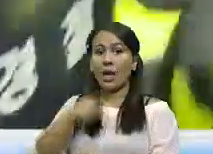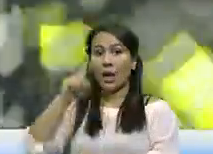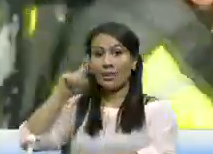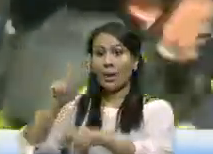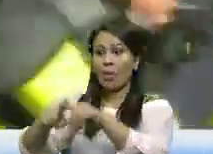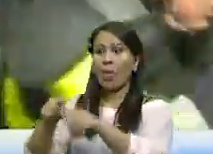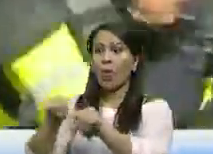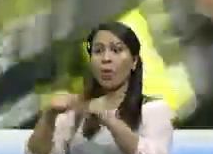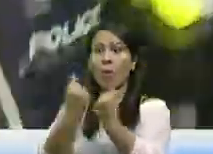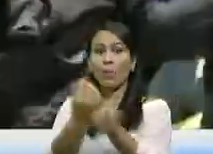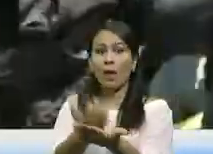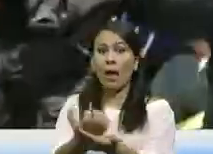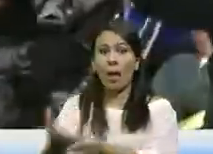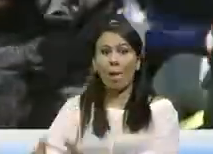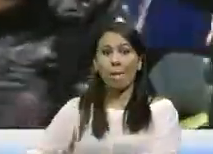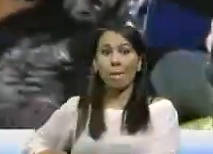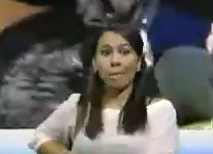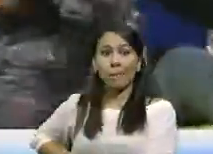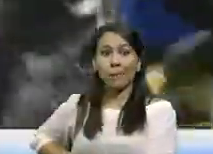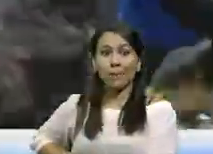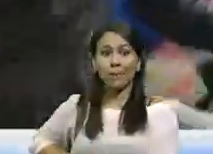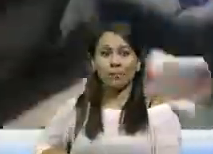grupos económicos.